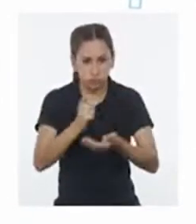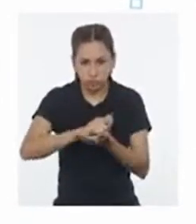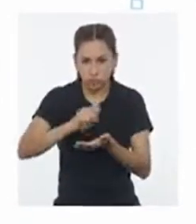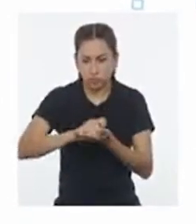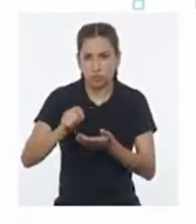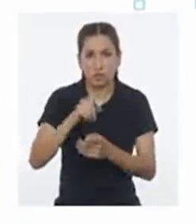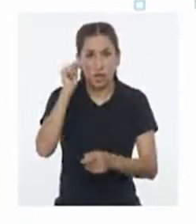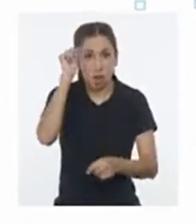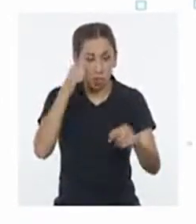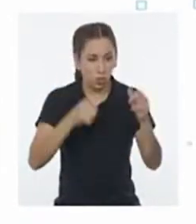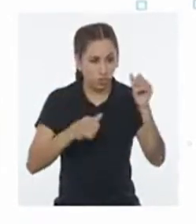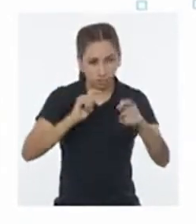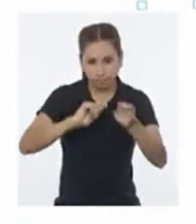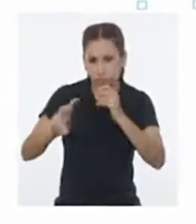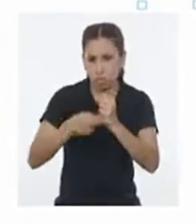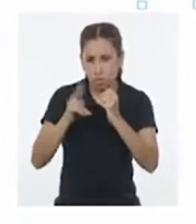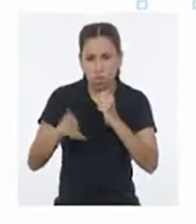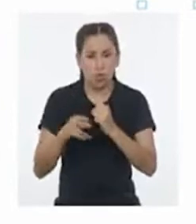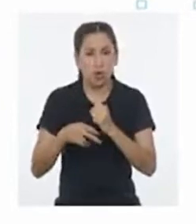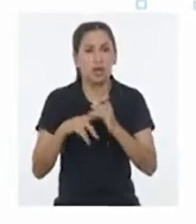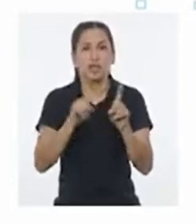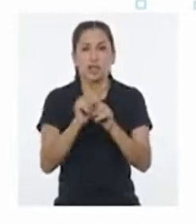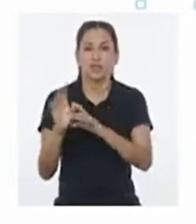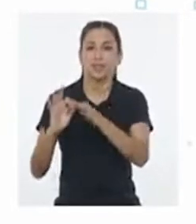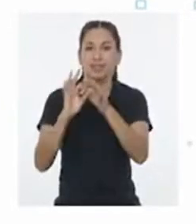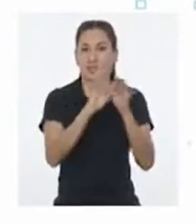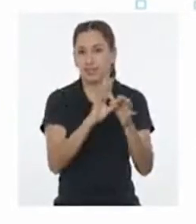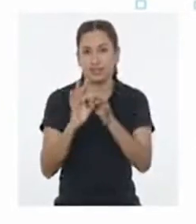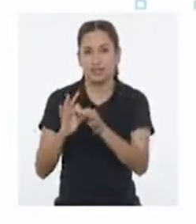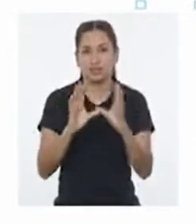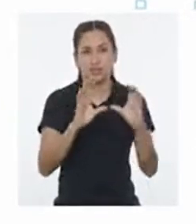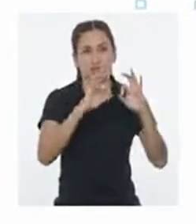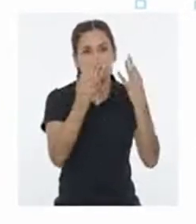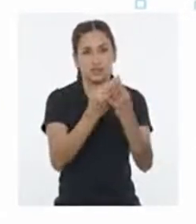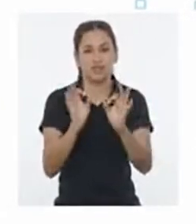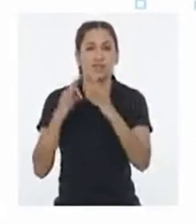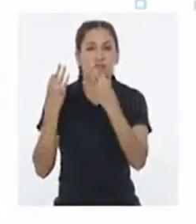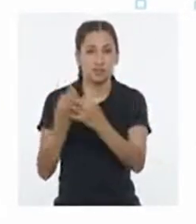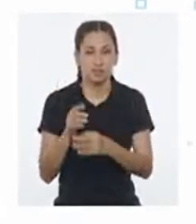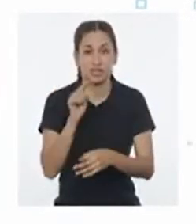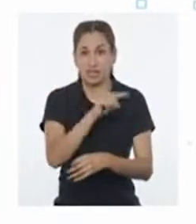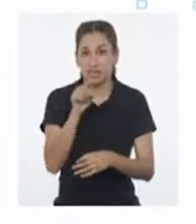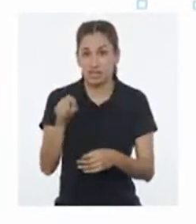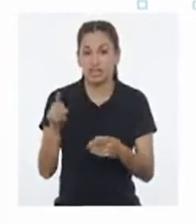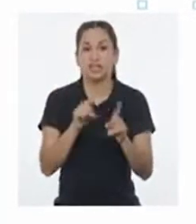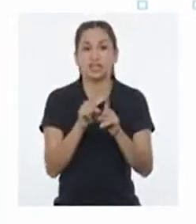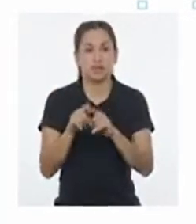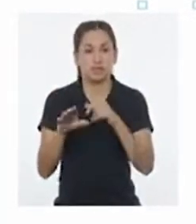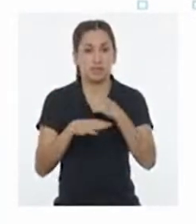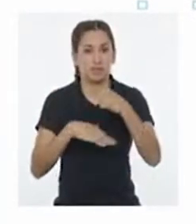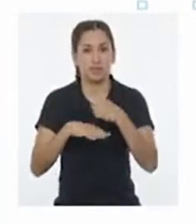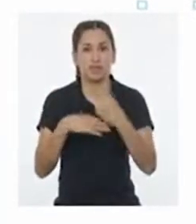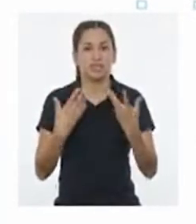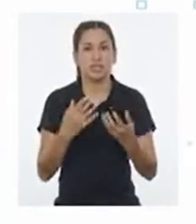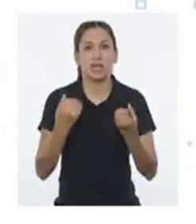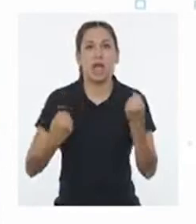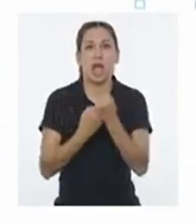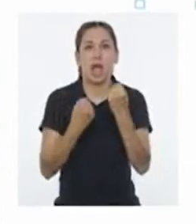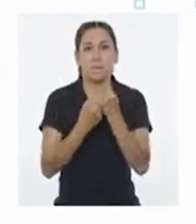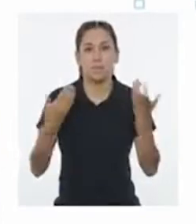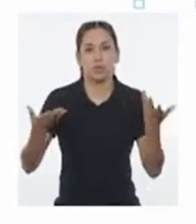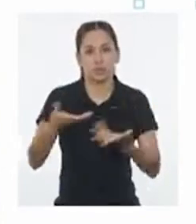y fundamentalmente en las relaciones internas del grupo, entre ellas básicamente las